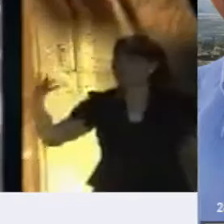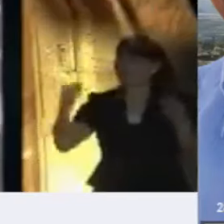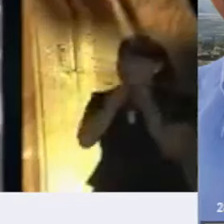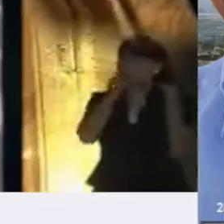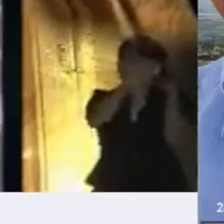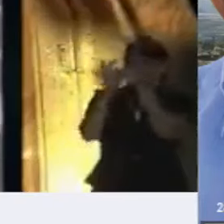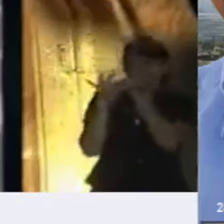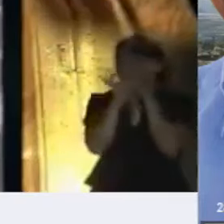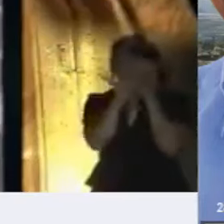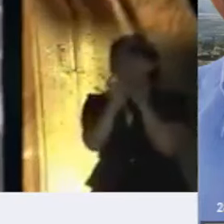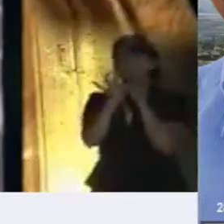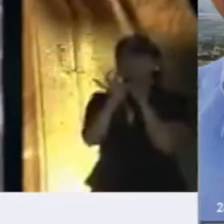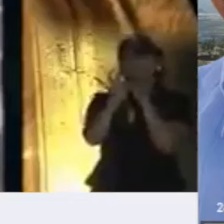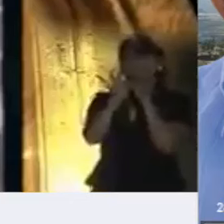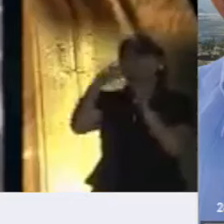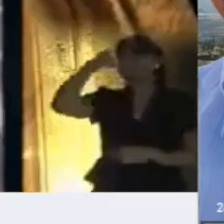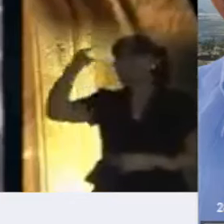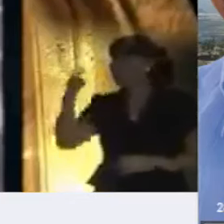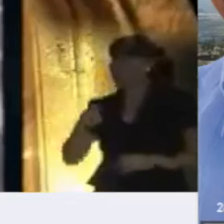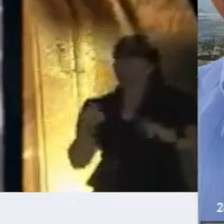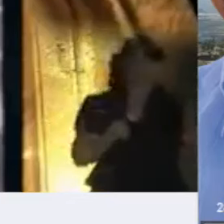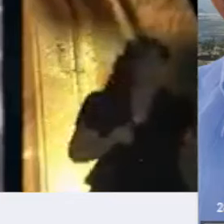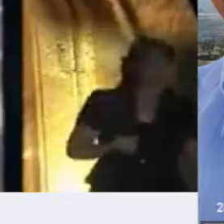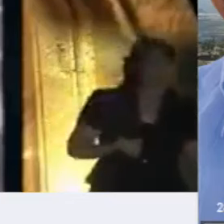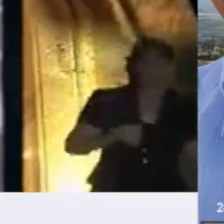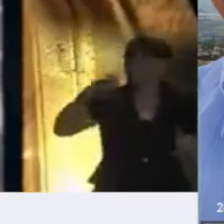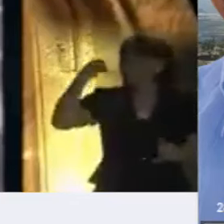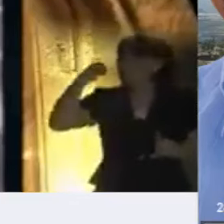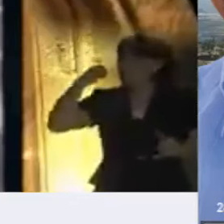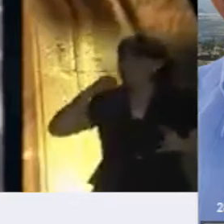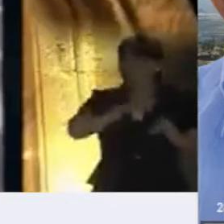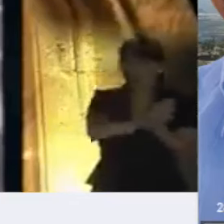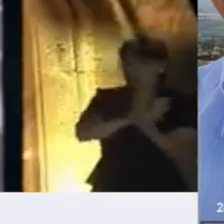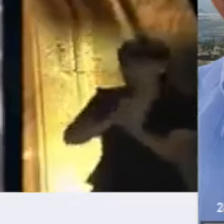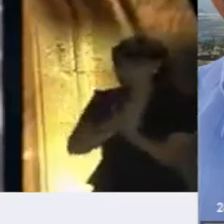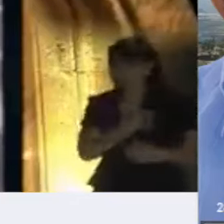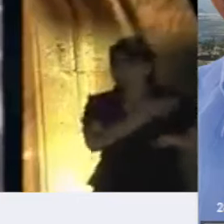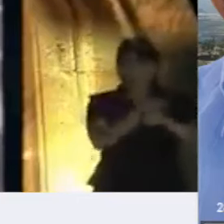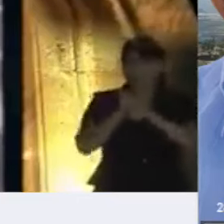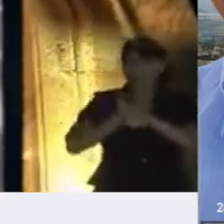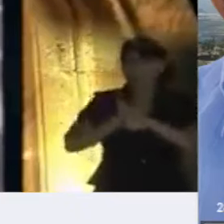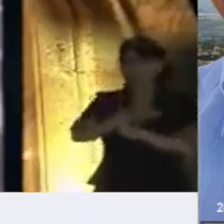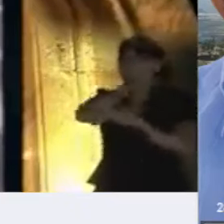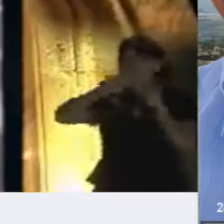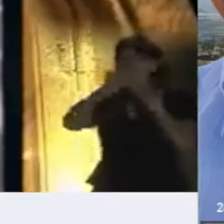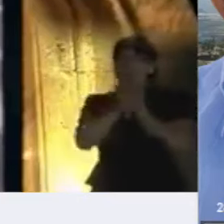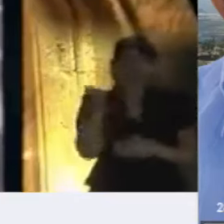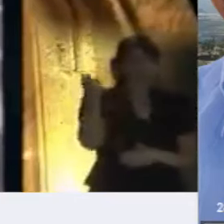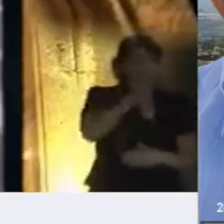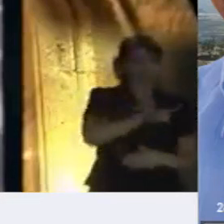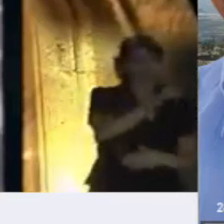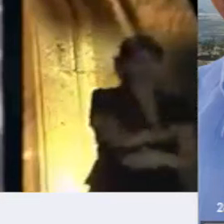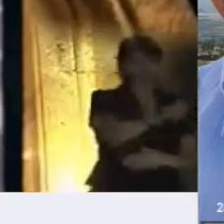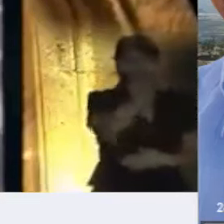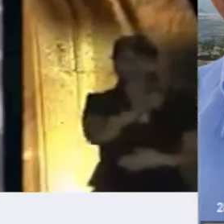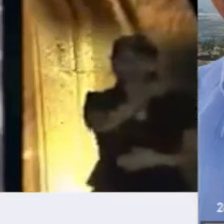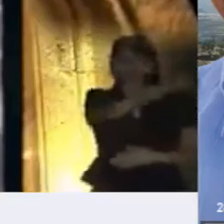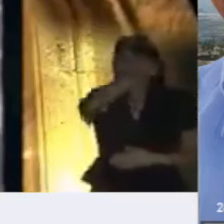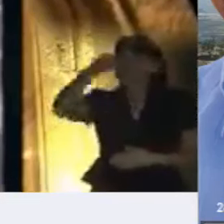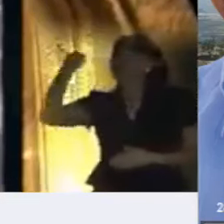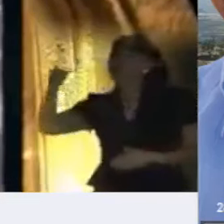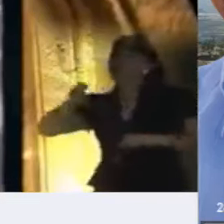Unir a Oaxaca para castigar los agravios con la fuerza de la ley y construir un nuevo orden, el